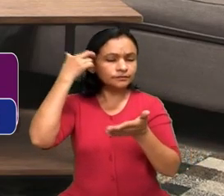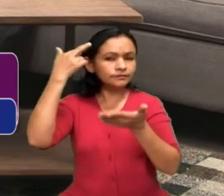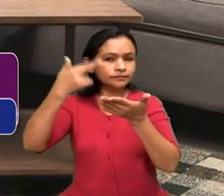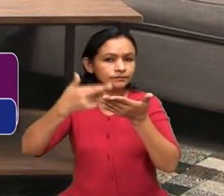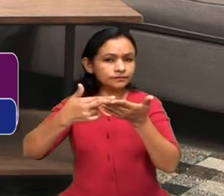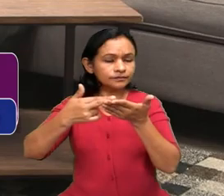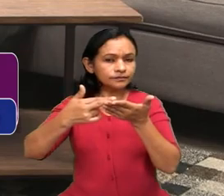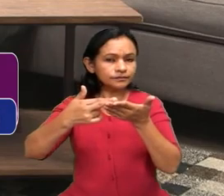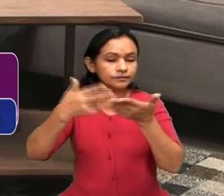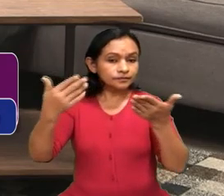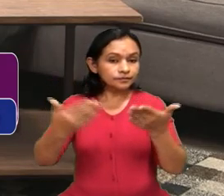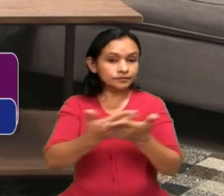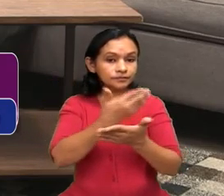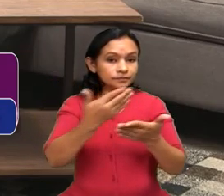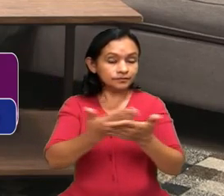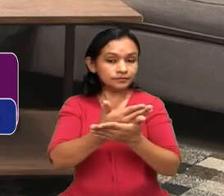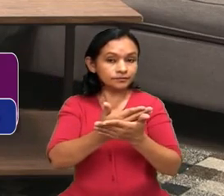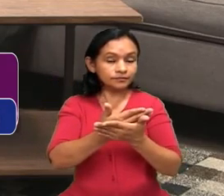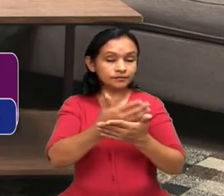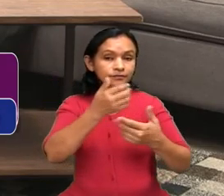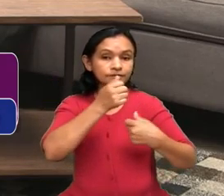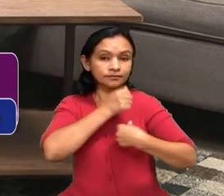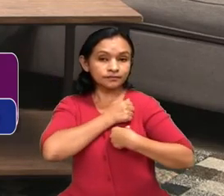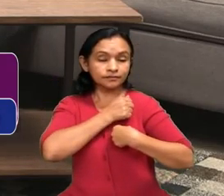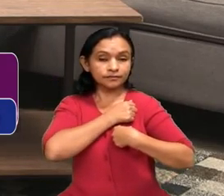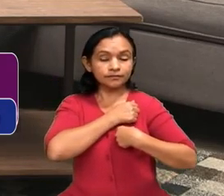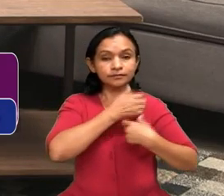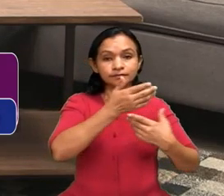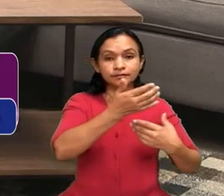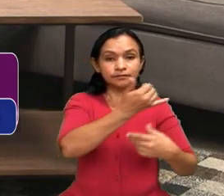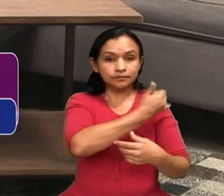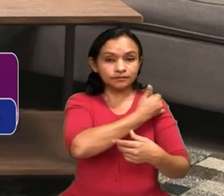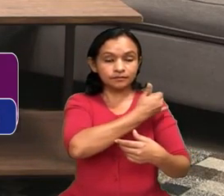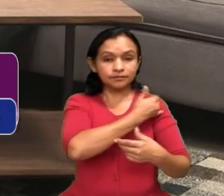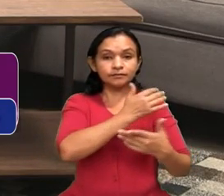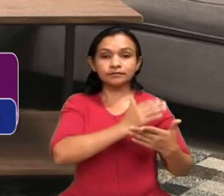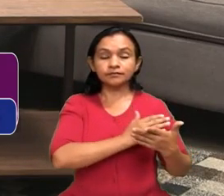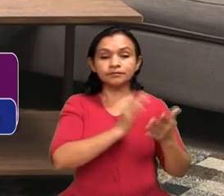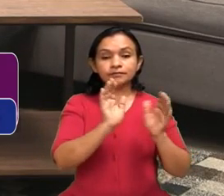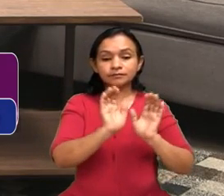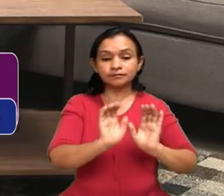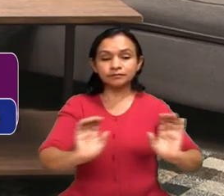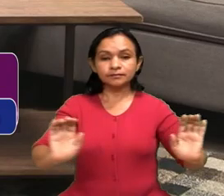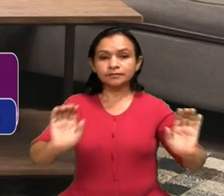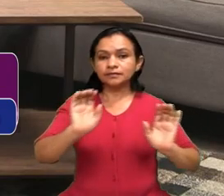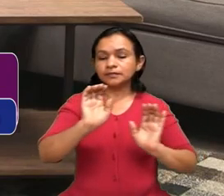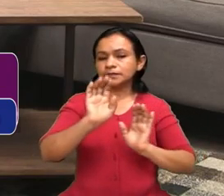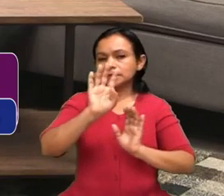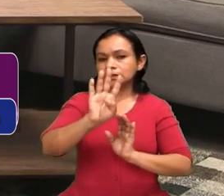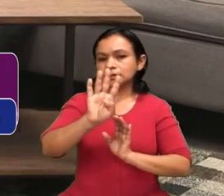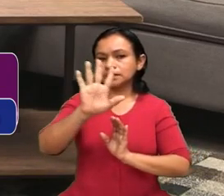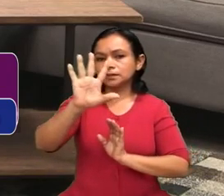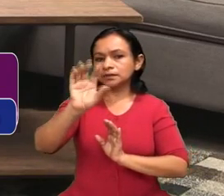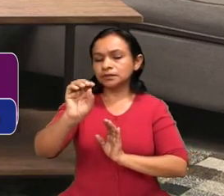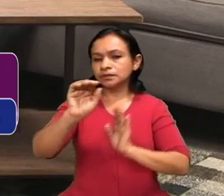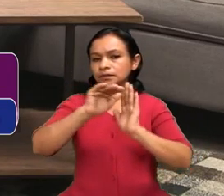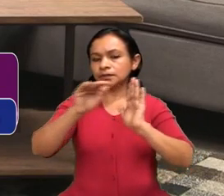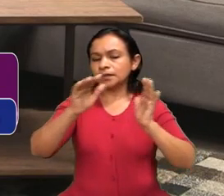el Belespay Nuevo y el Hospital Militar. Además, dos hospitales más de 450 camas y con tecnología de